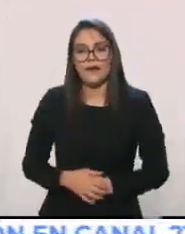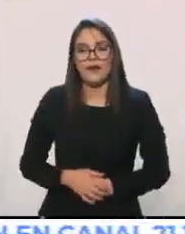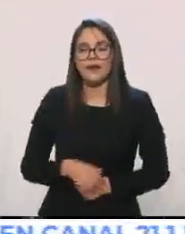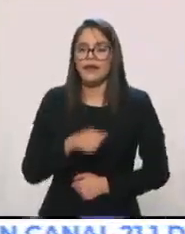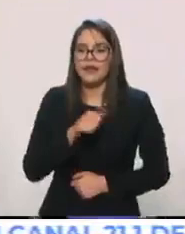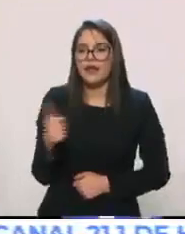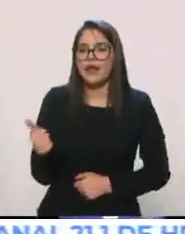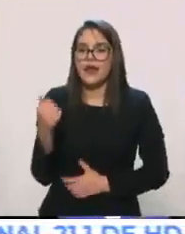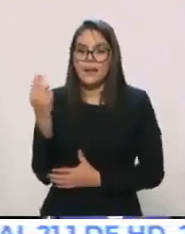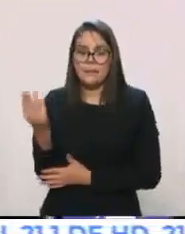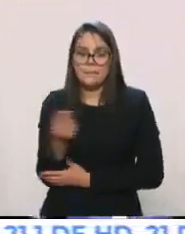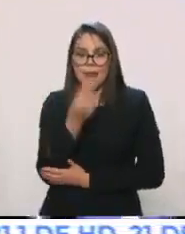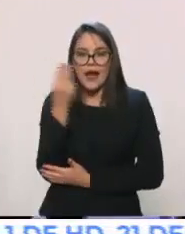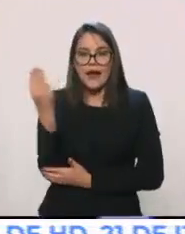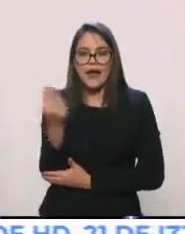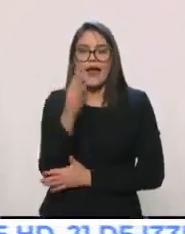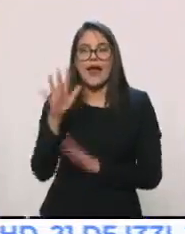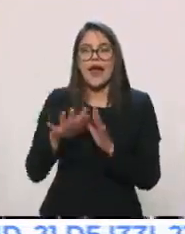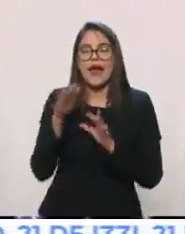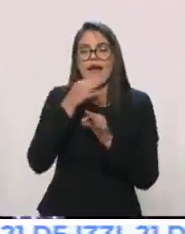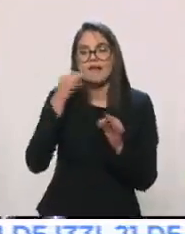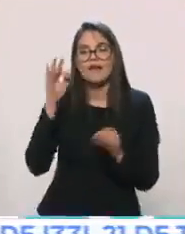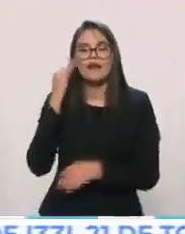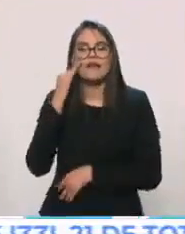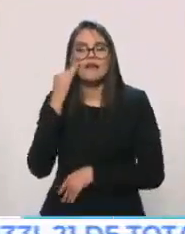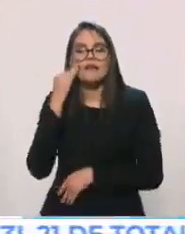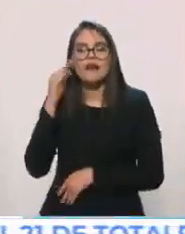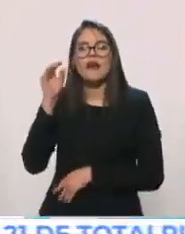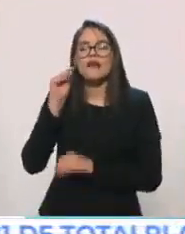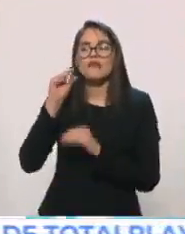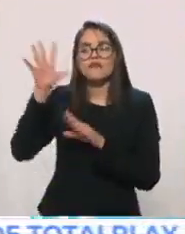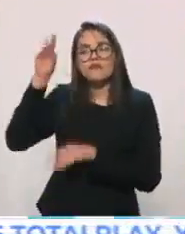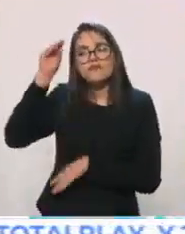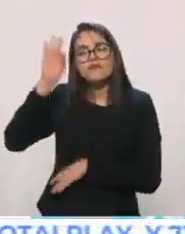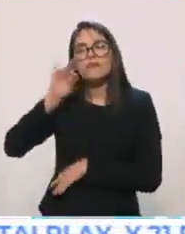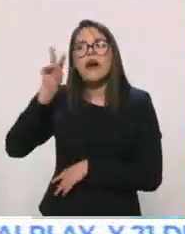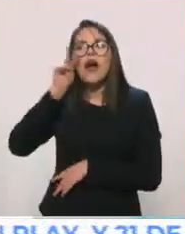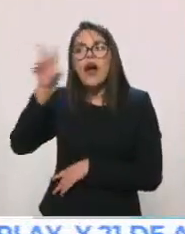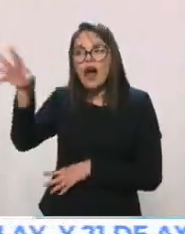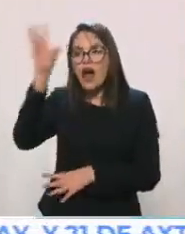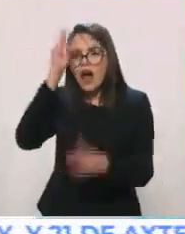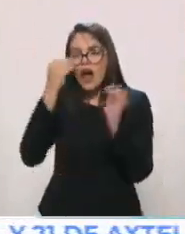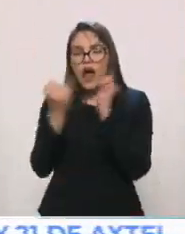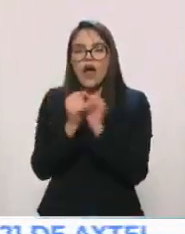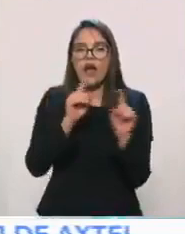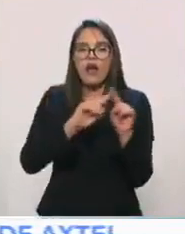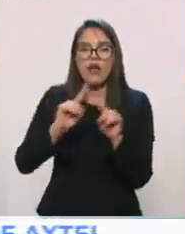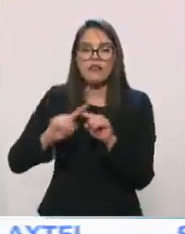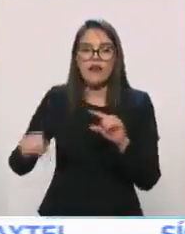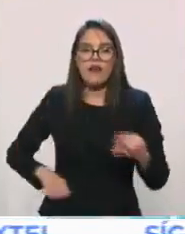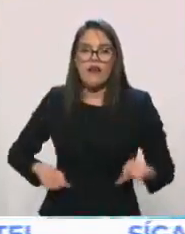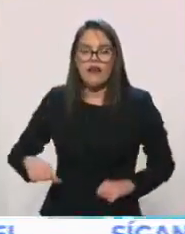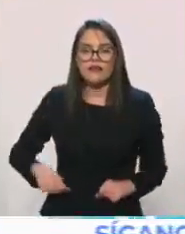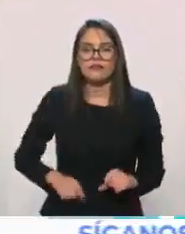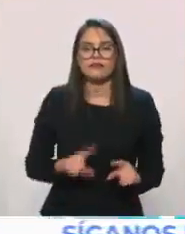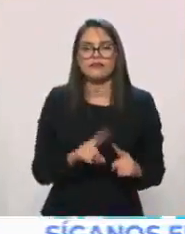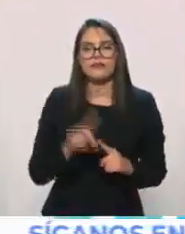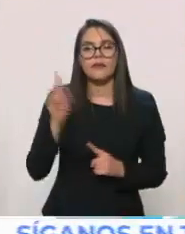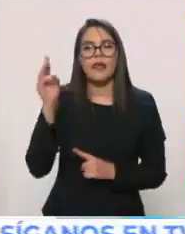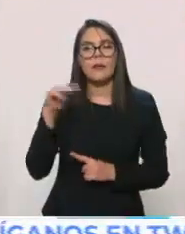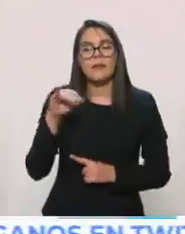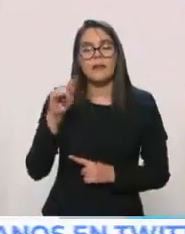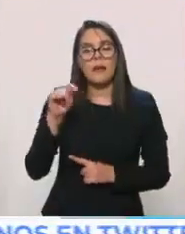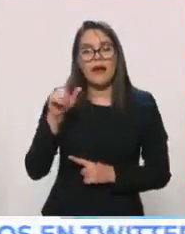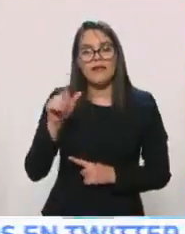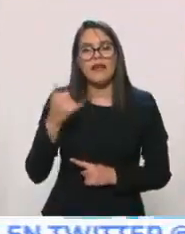transmitir actividades físicas que se puedan replicar en casa. En Milpa Alta y Tláhuac informan sobre las sesiones virtuales que tienen el